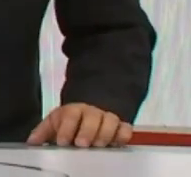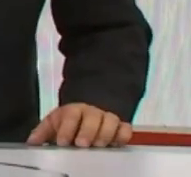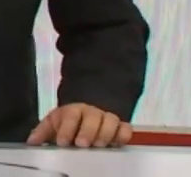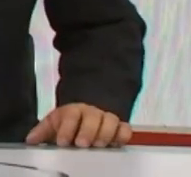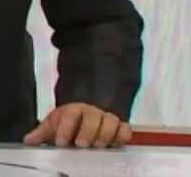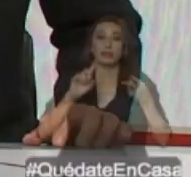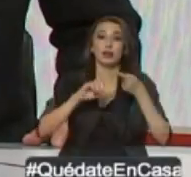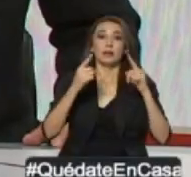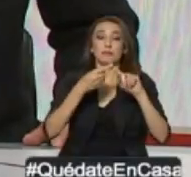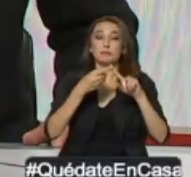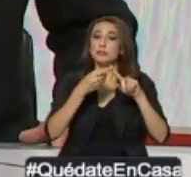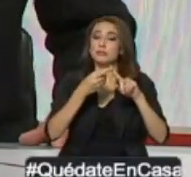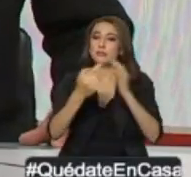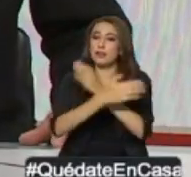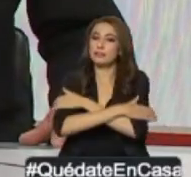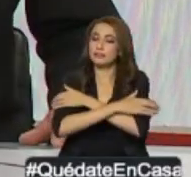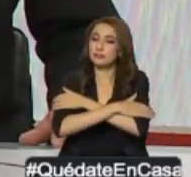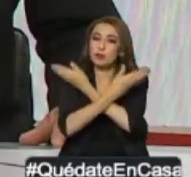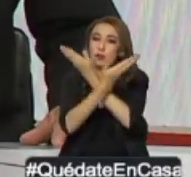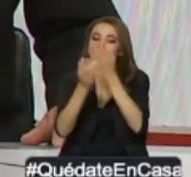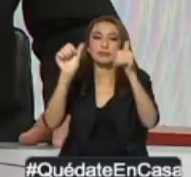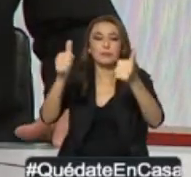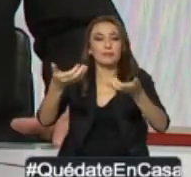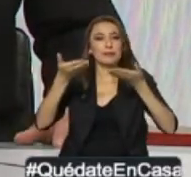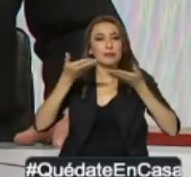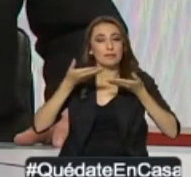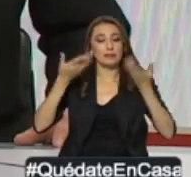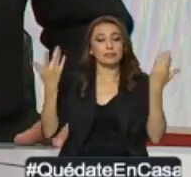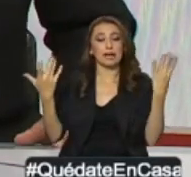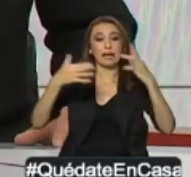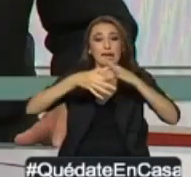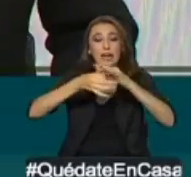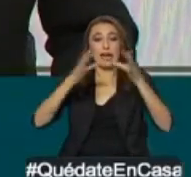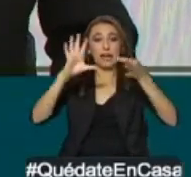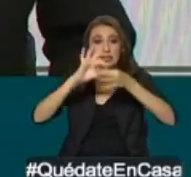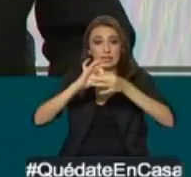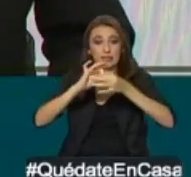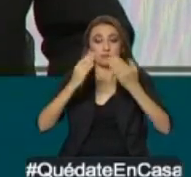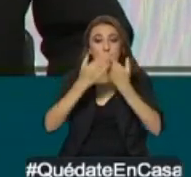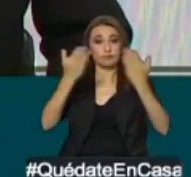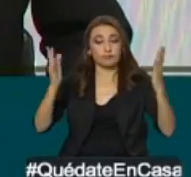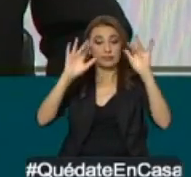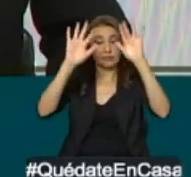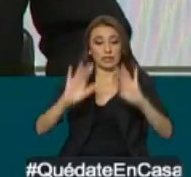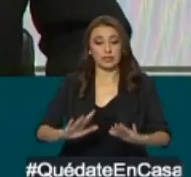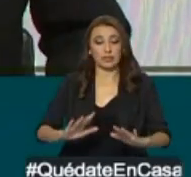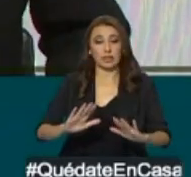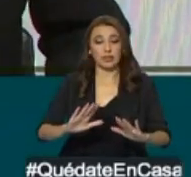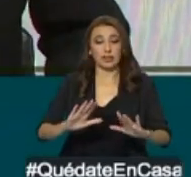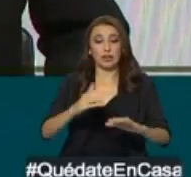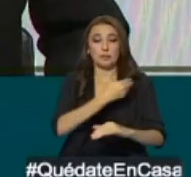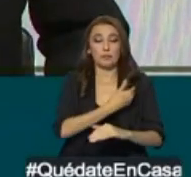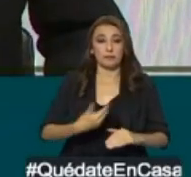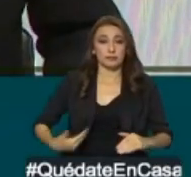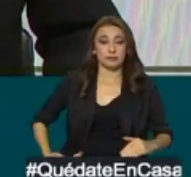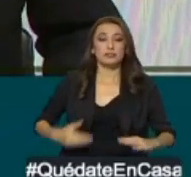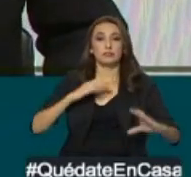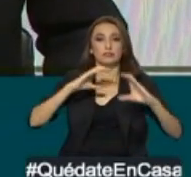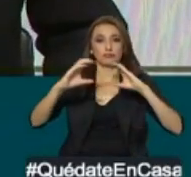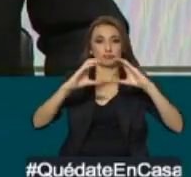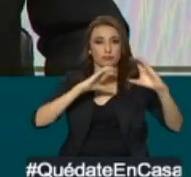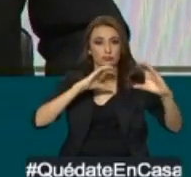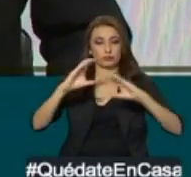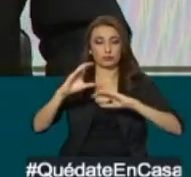amigos y amigas saludos cordiales bienvenidos a esta cadena nacional dispuesta por la secretaria general de comunicación de la presidencia